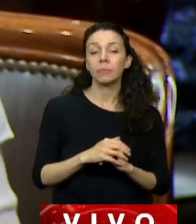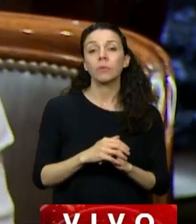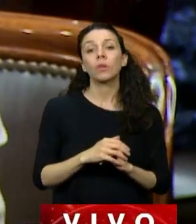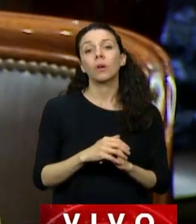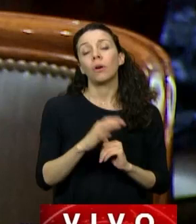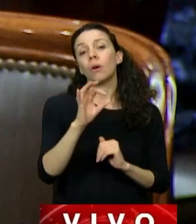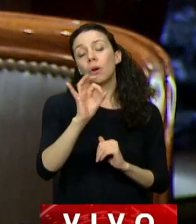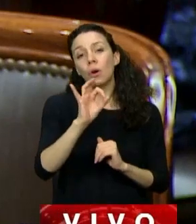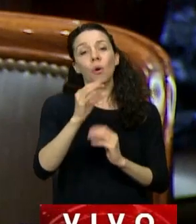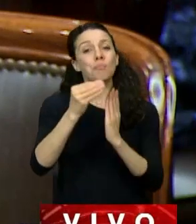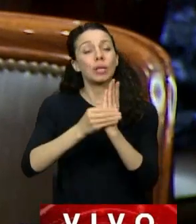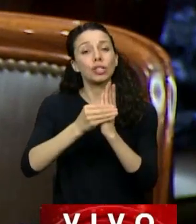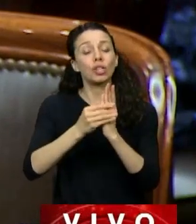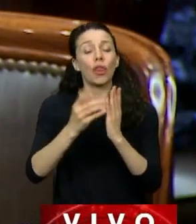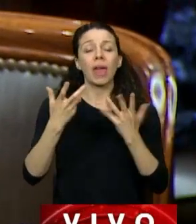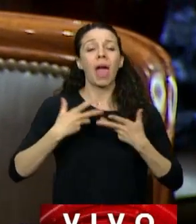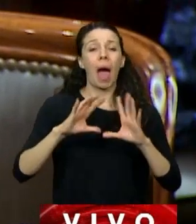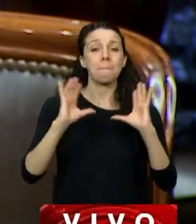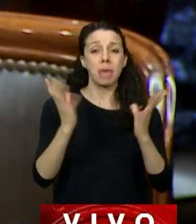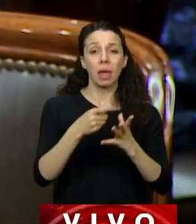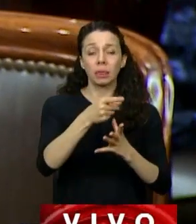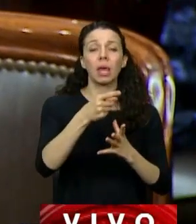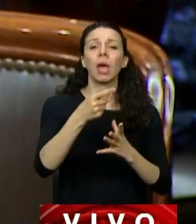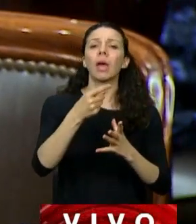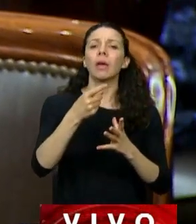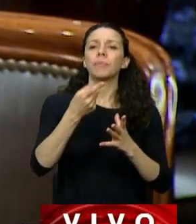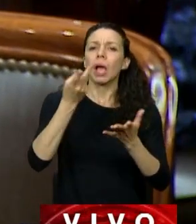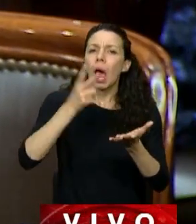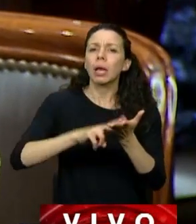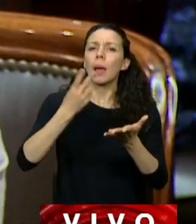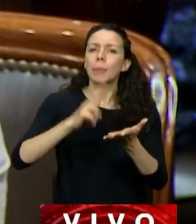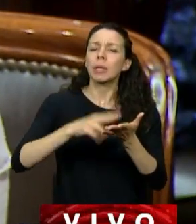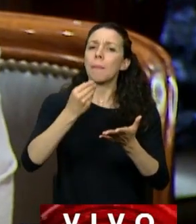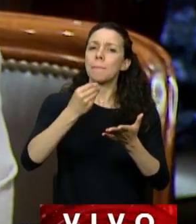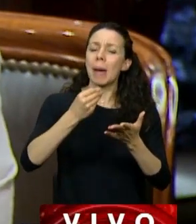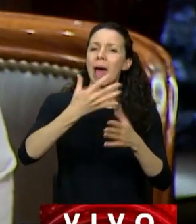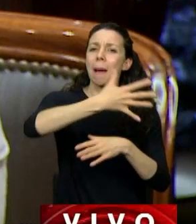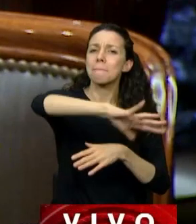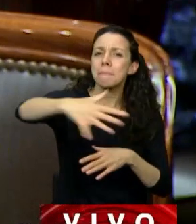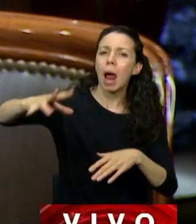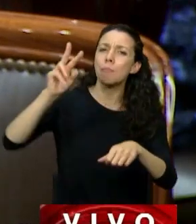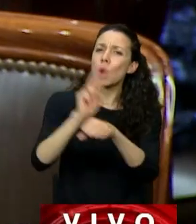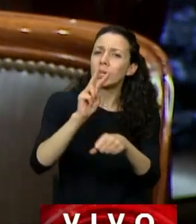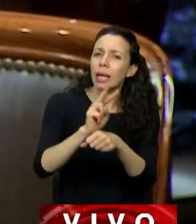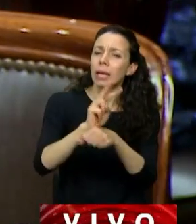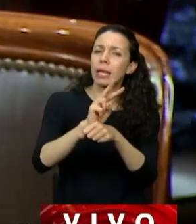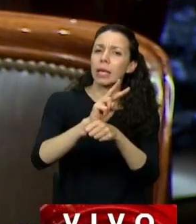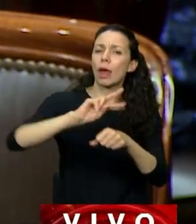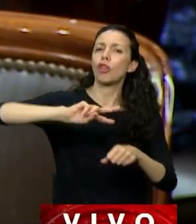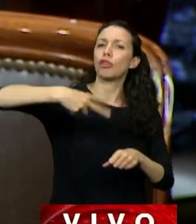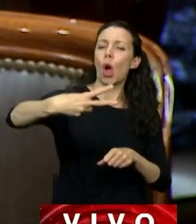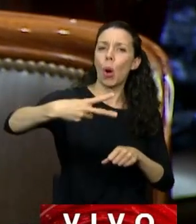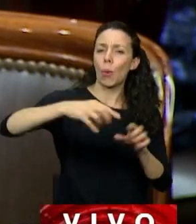sentido el ministro de Ambiente repite anuncios para duplicar la superficie marina protegida, pero justamente por